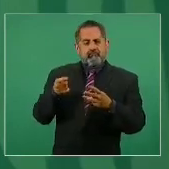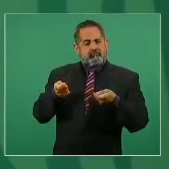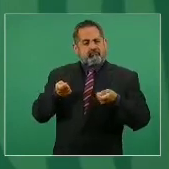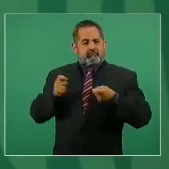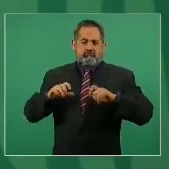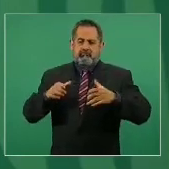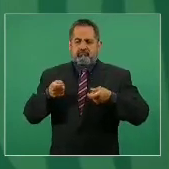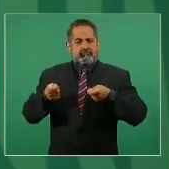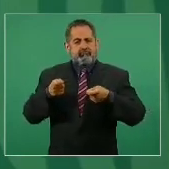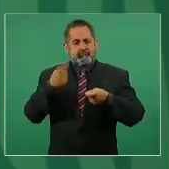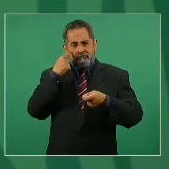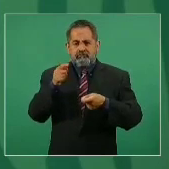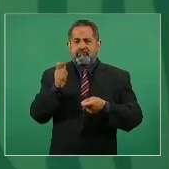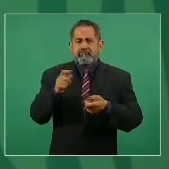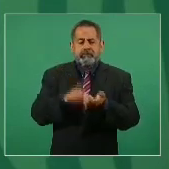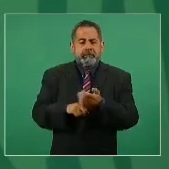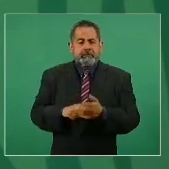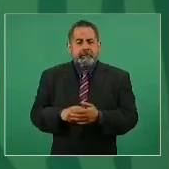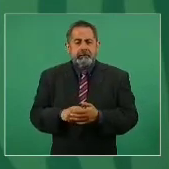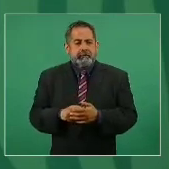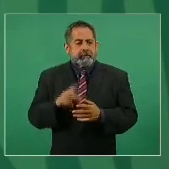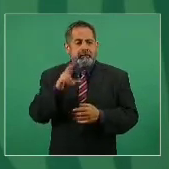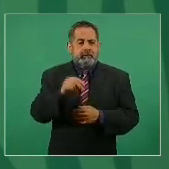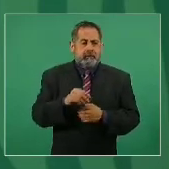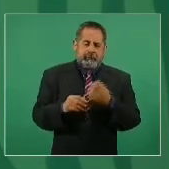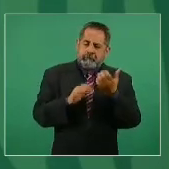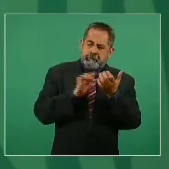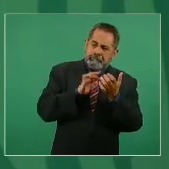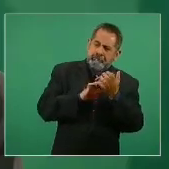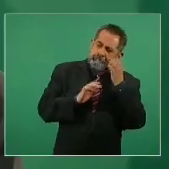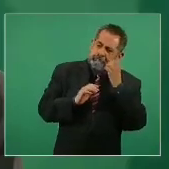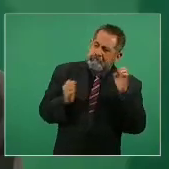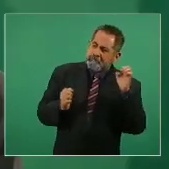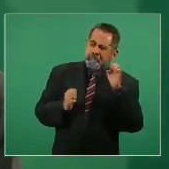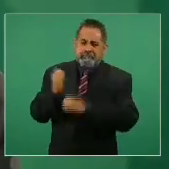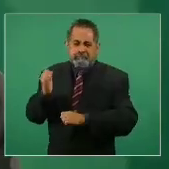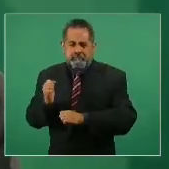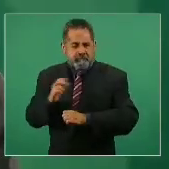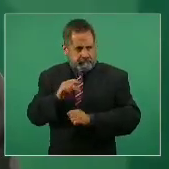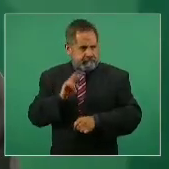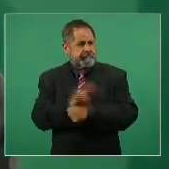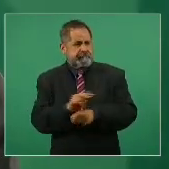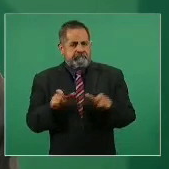control para que no se extorsione con